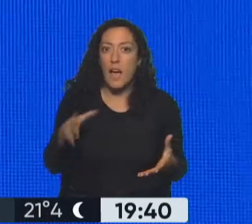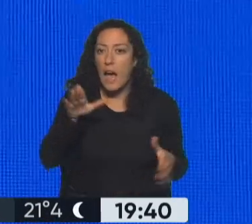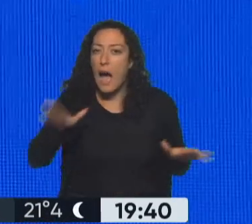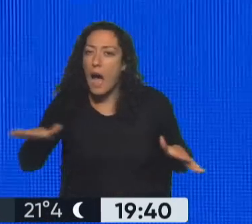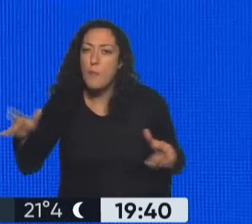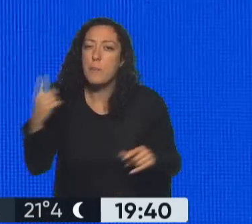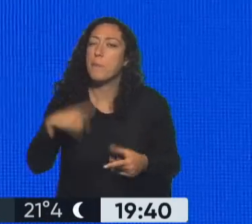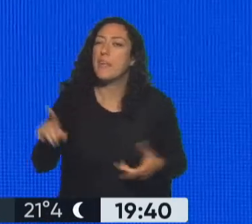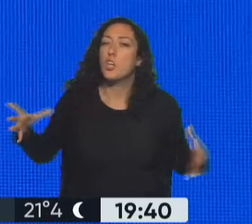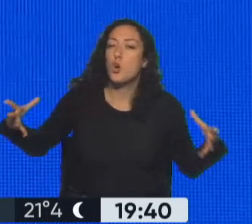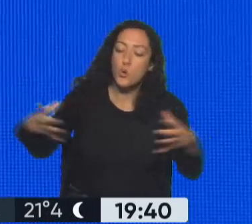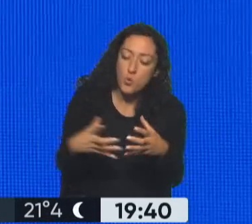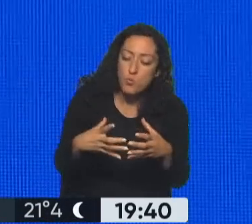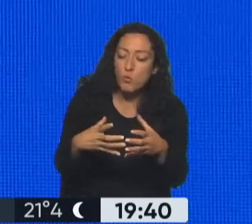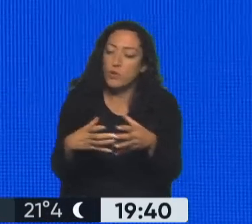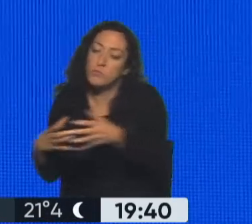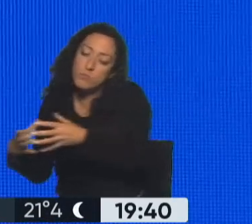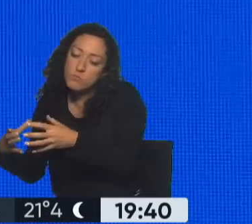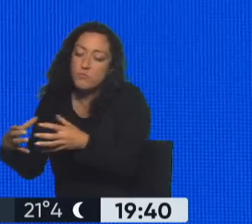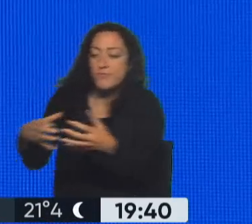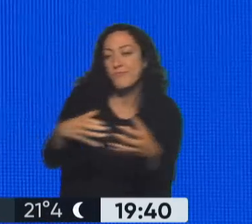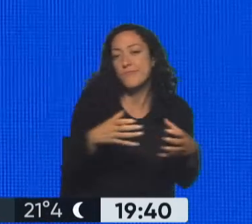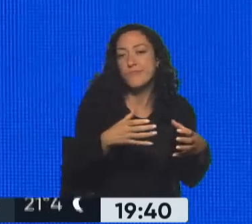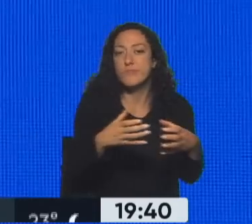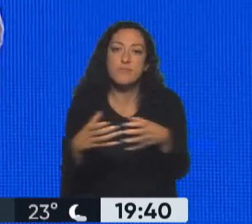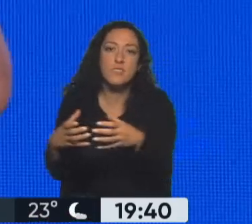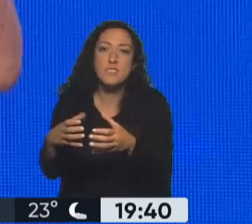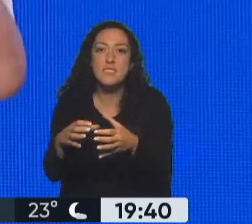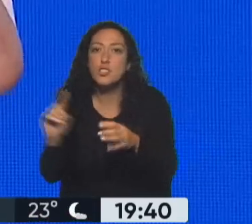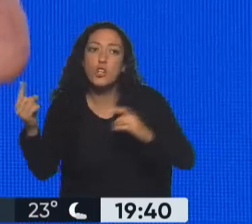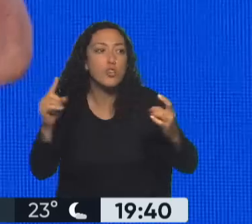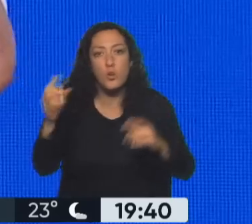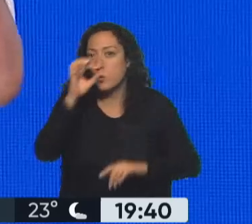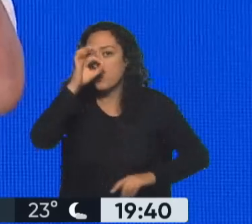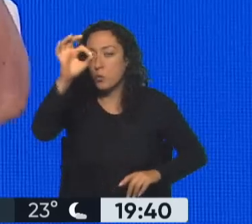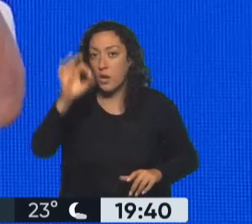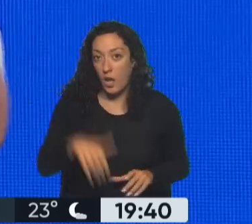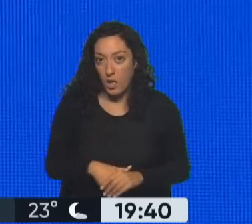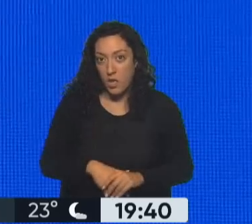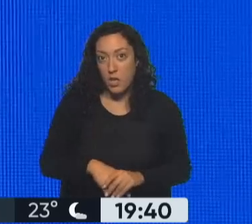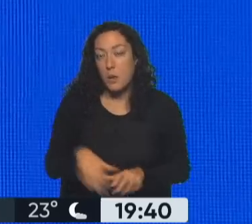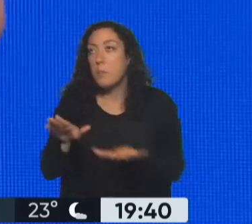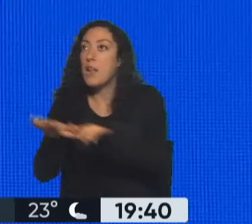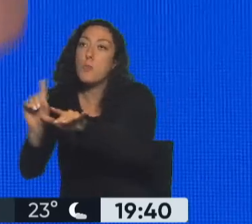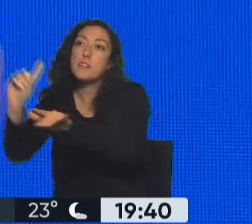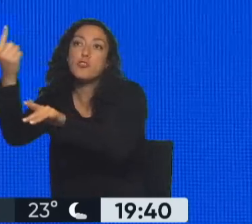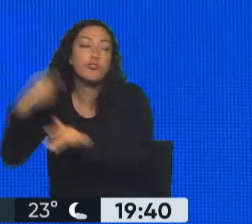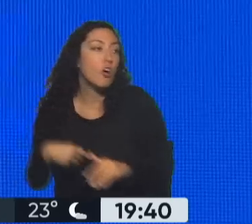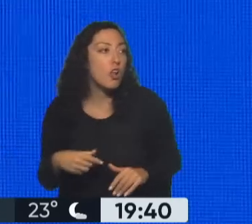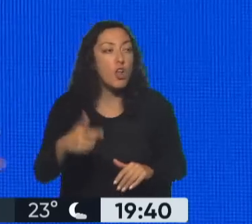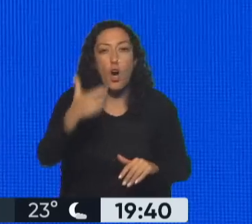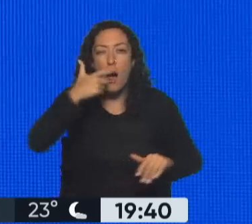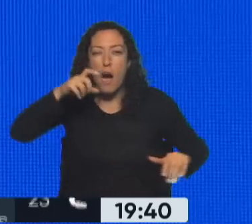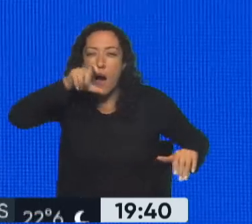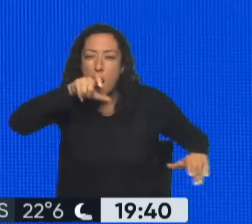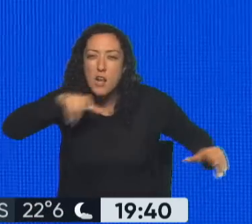estar todos juntos, de ir para acá, para allá, todos juntos. Los otros vuela solo la paloma, vuela solo el halcón, y